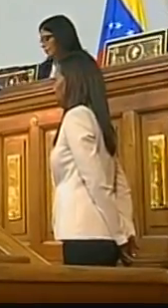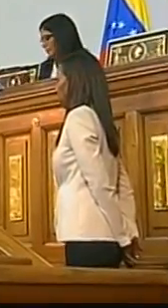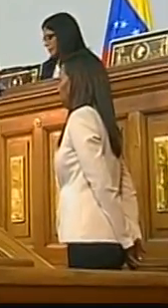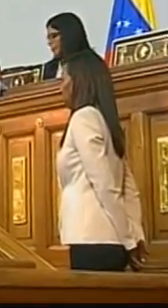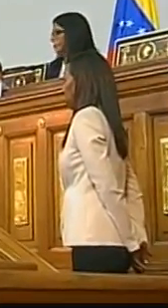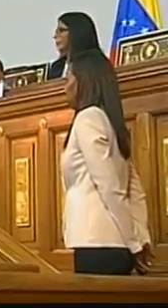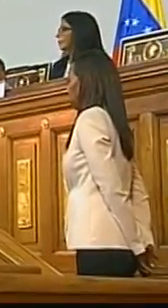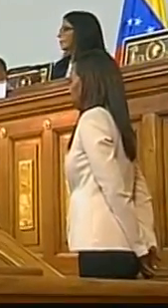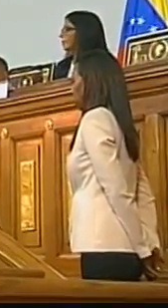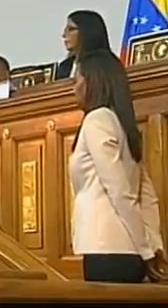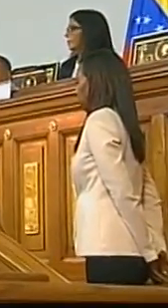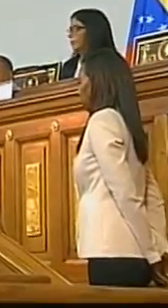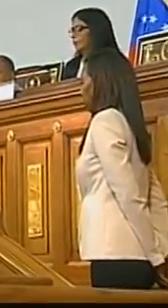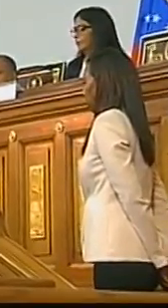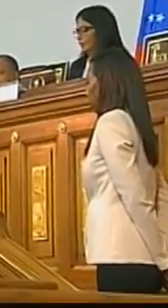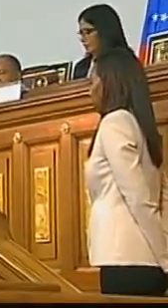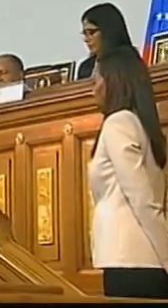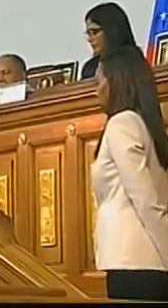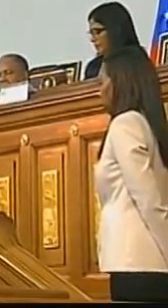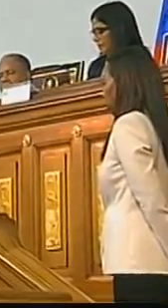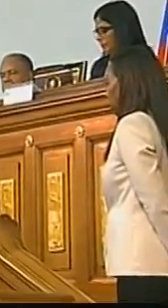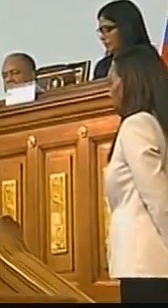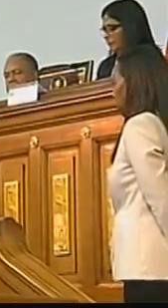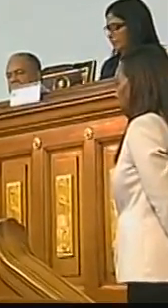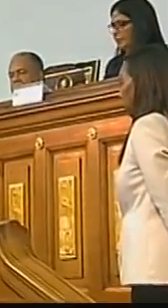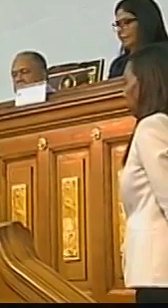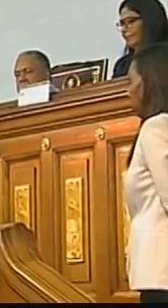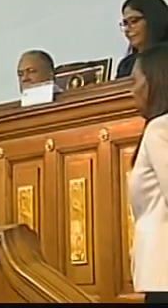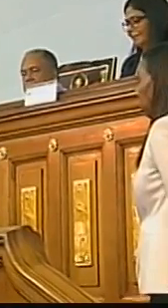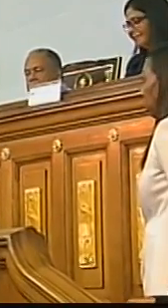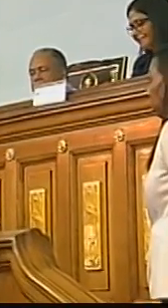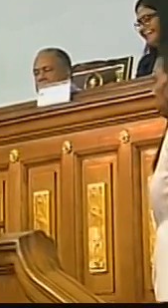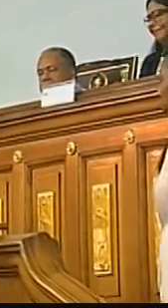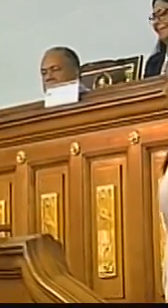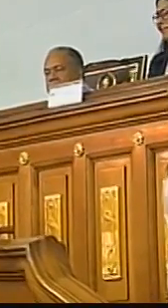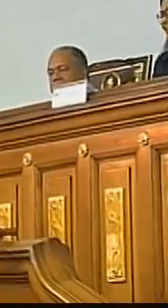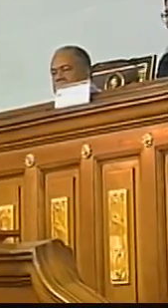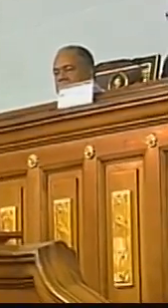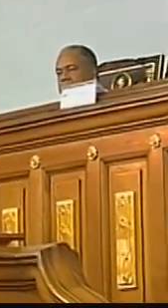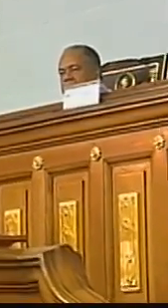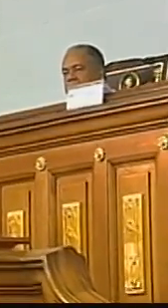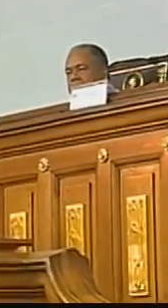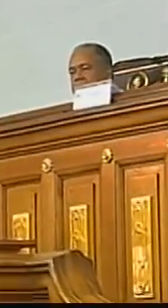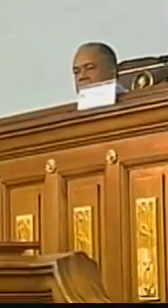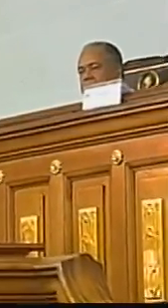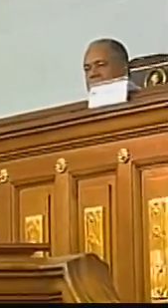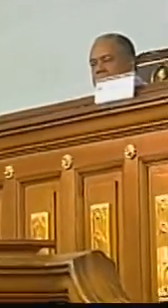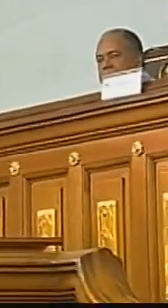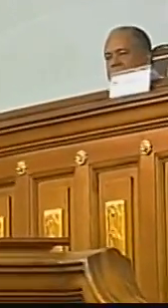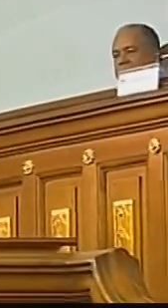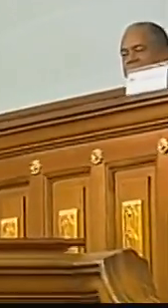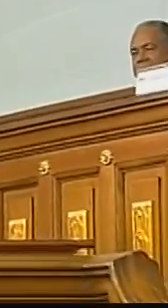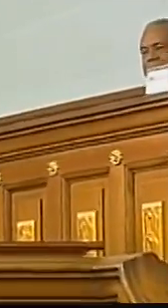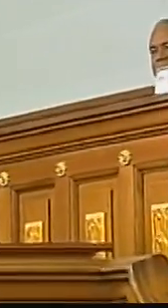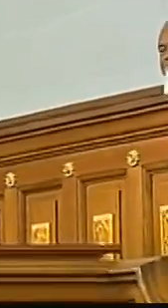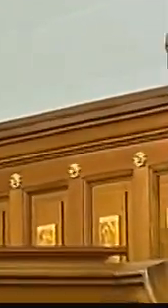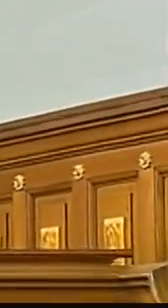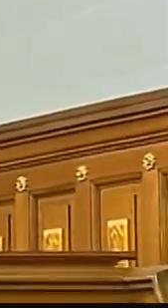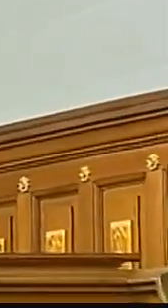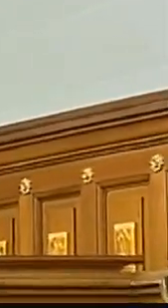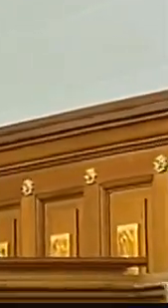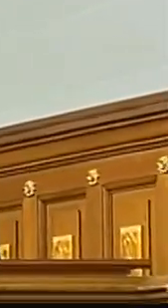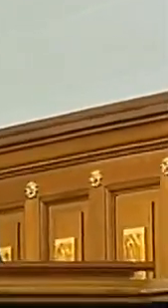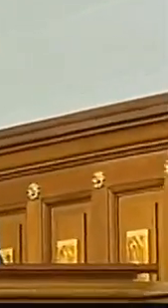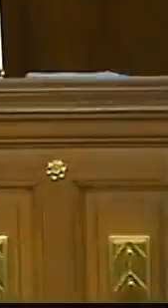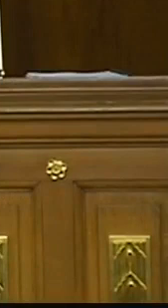Antes de saludar a nuestra querida presidenta Delcy Ramírez, a nuestro Delcy Rodríguez, perdón,